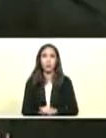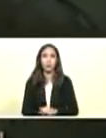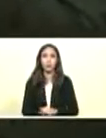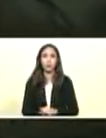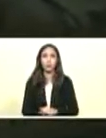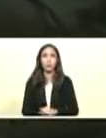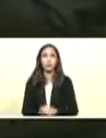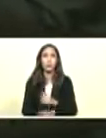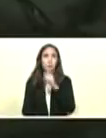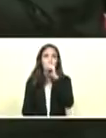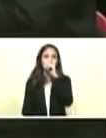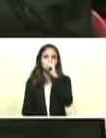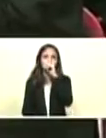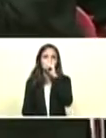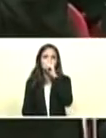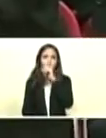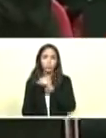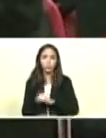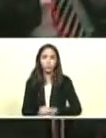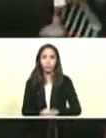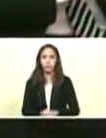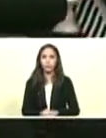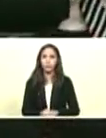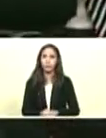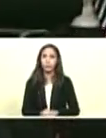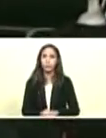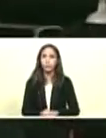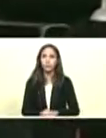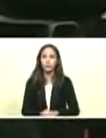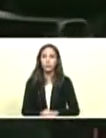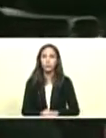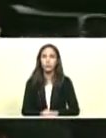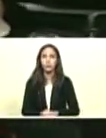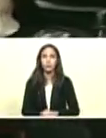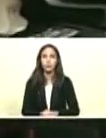blockchain, exchange del mundo.